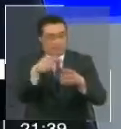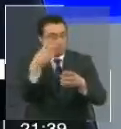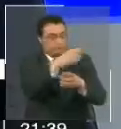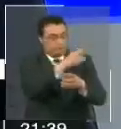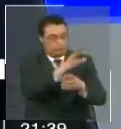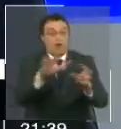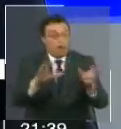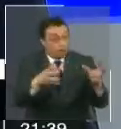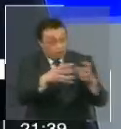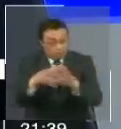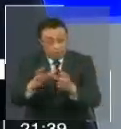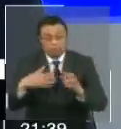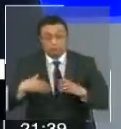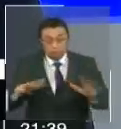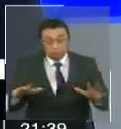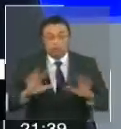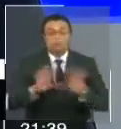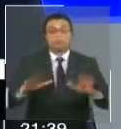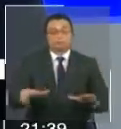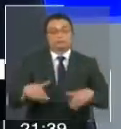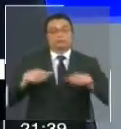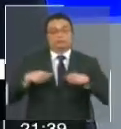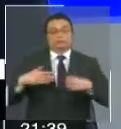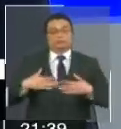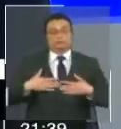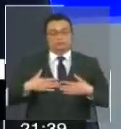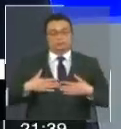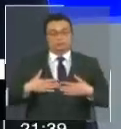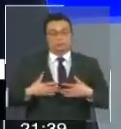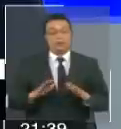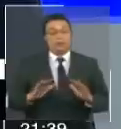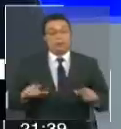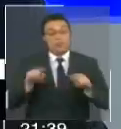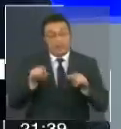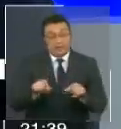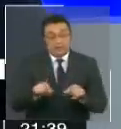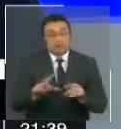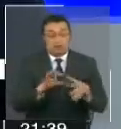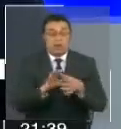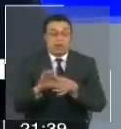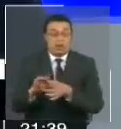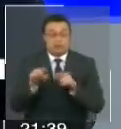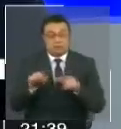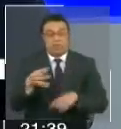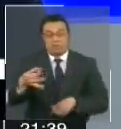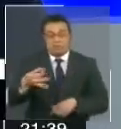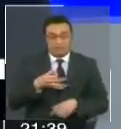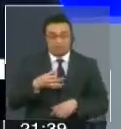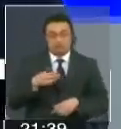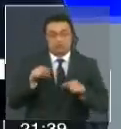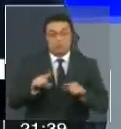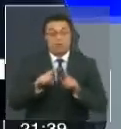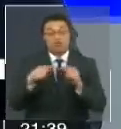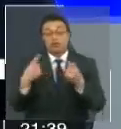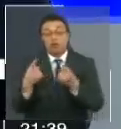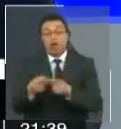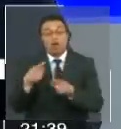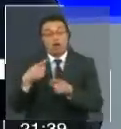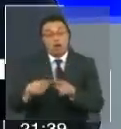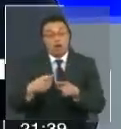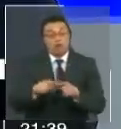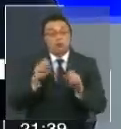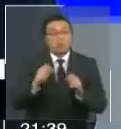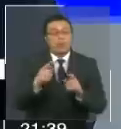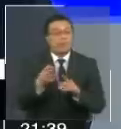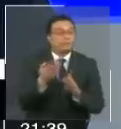por tanto mis servicios ya no son necesarios. Eso es lo que a mí se me ha señalado, se me ha dicho. Todo lo otro que pueda estar